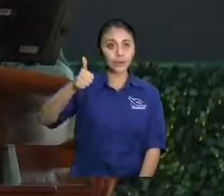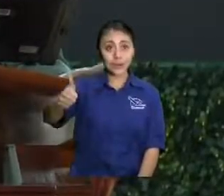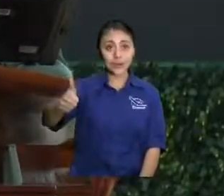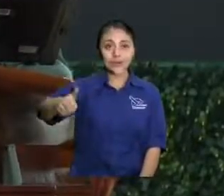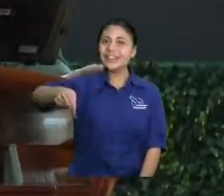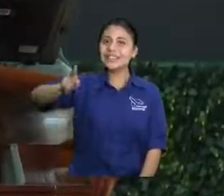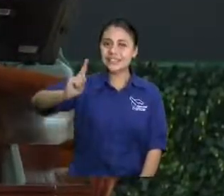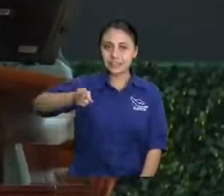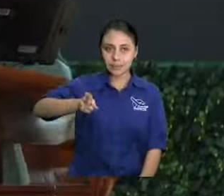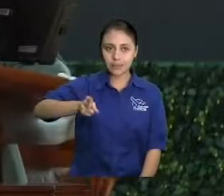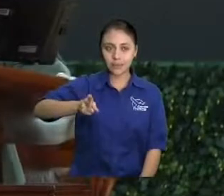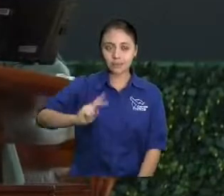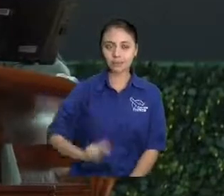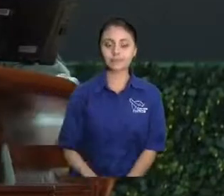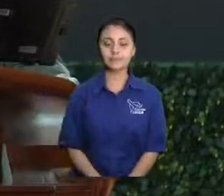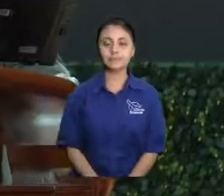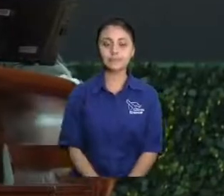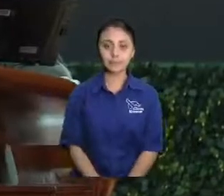toda la vida.